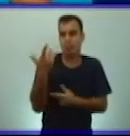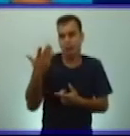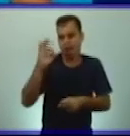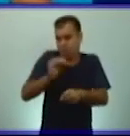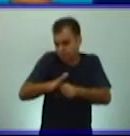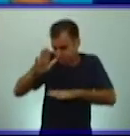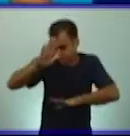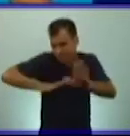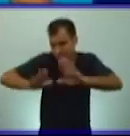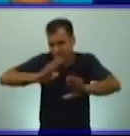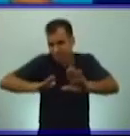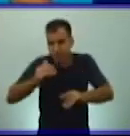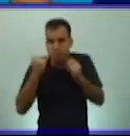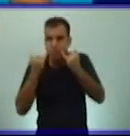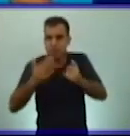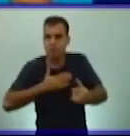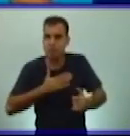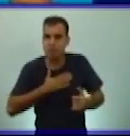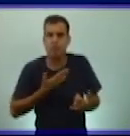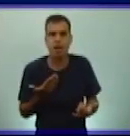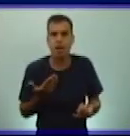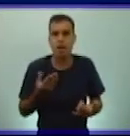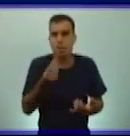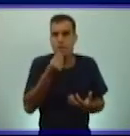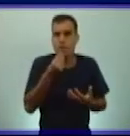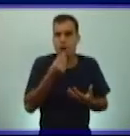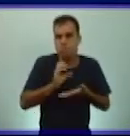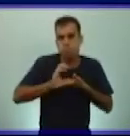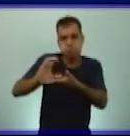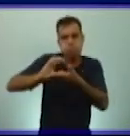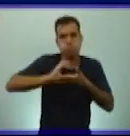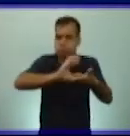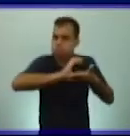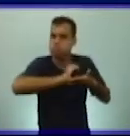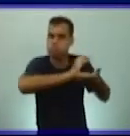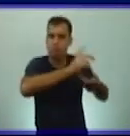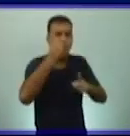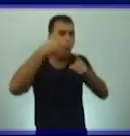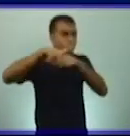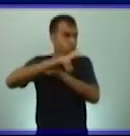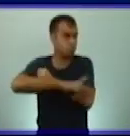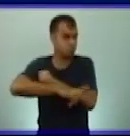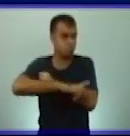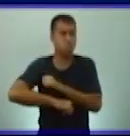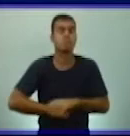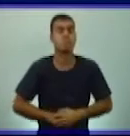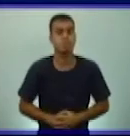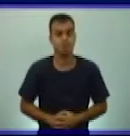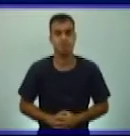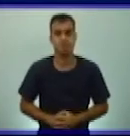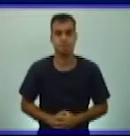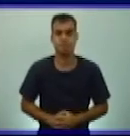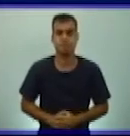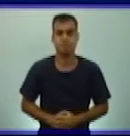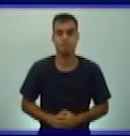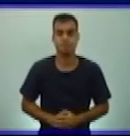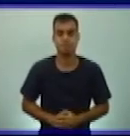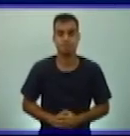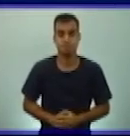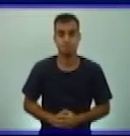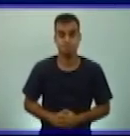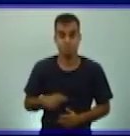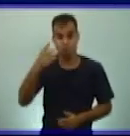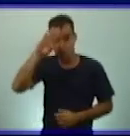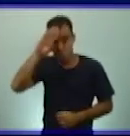propios intereses, sino para ofrecer su cooperación amistosa a otros pueblos progresistas. La bloqueada Cuba